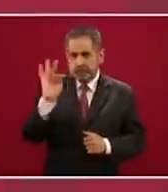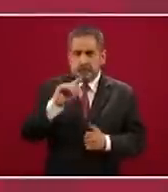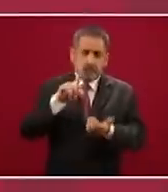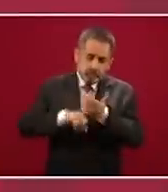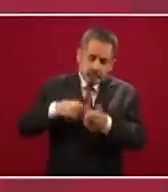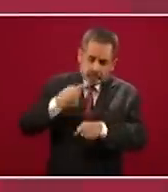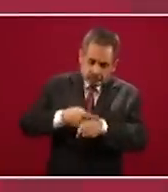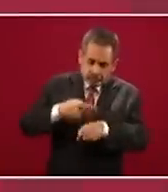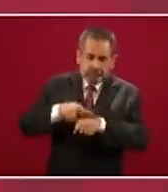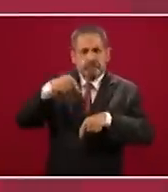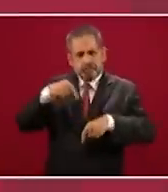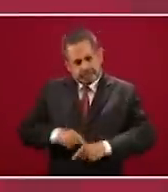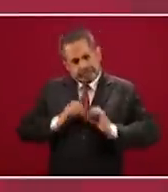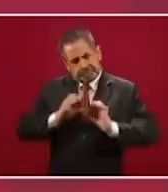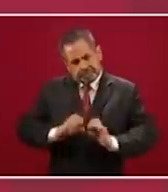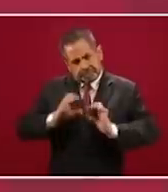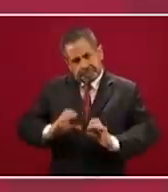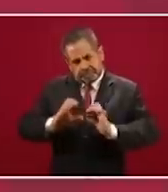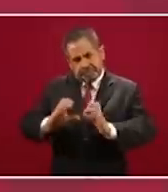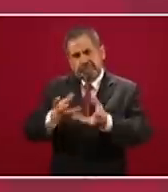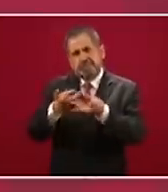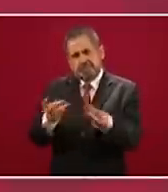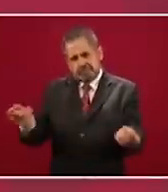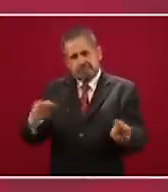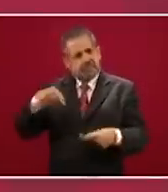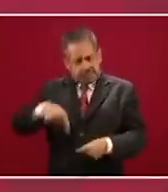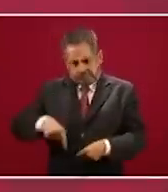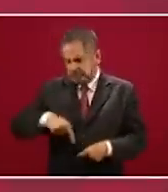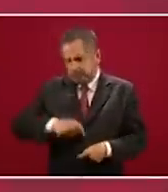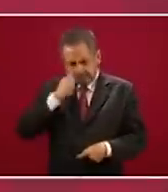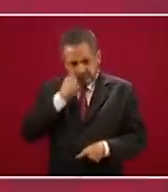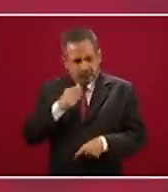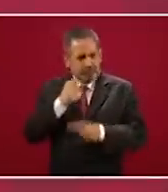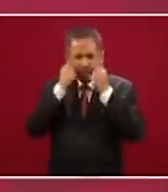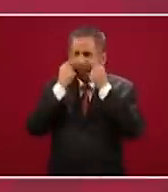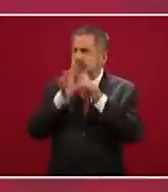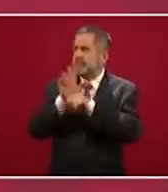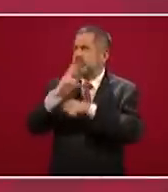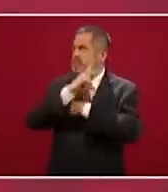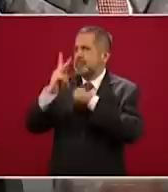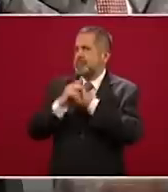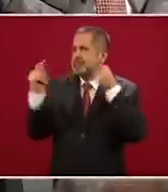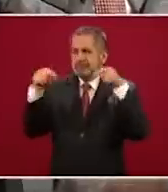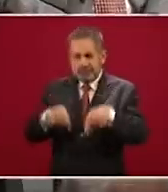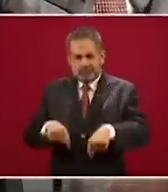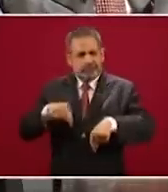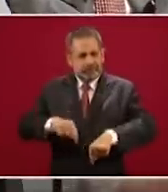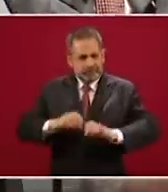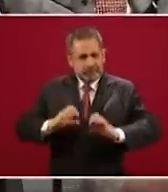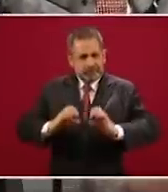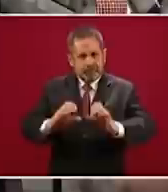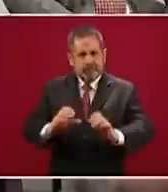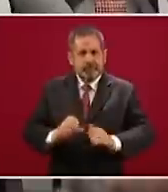infectados, aquí los cuidamos, ¿sí?, sean del país que sean,